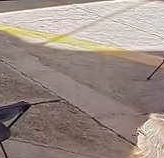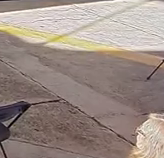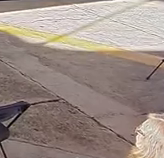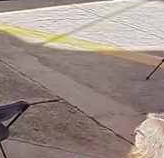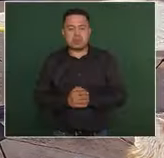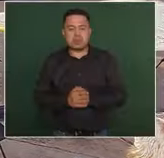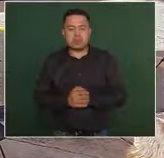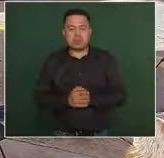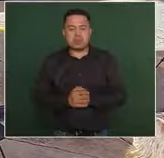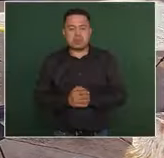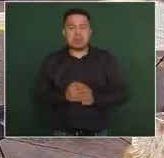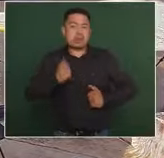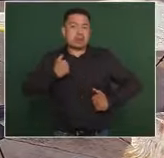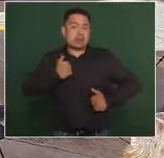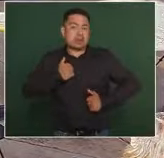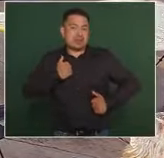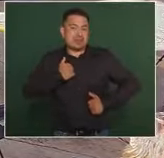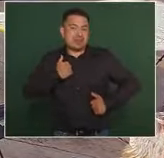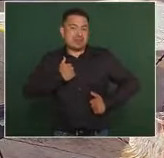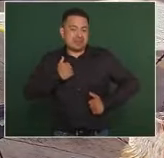El ejército,